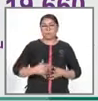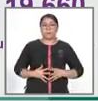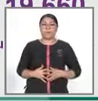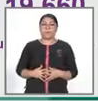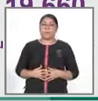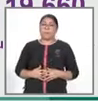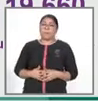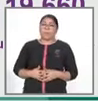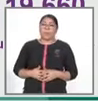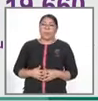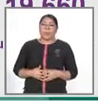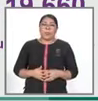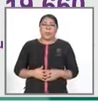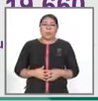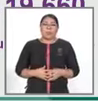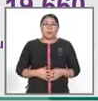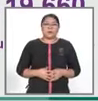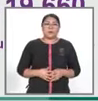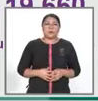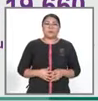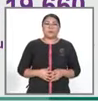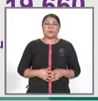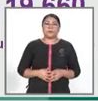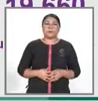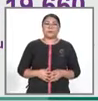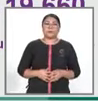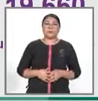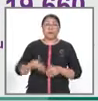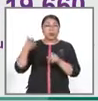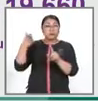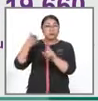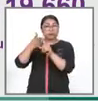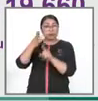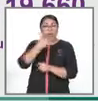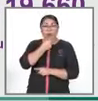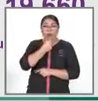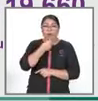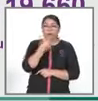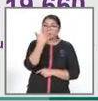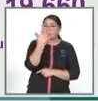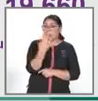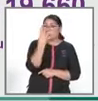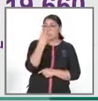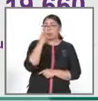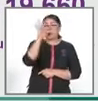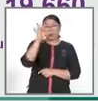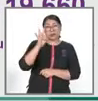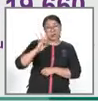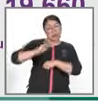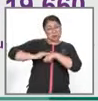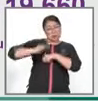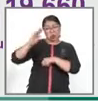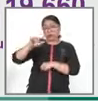por sexo en el caso de los hombres son el 54 por